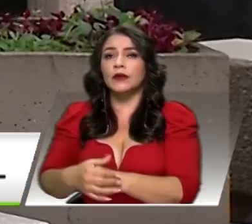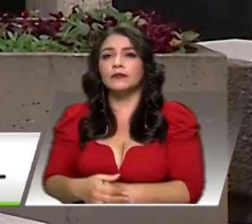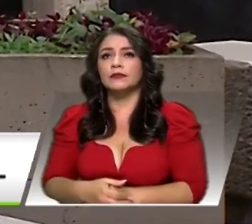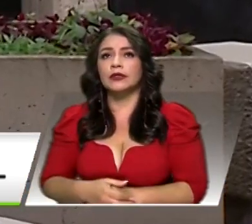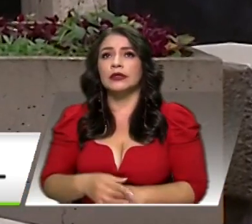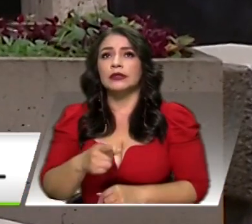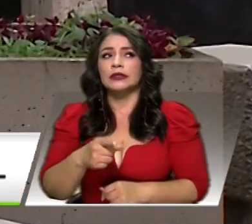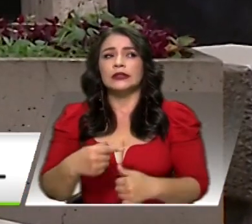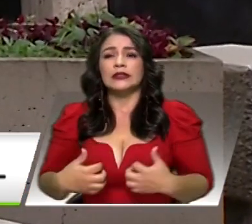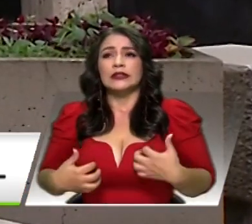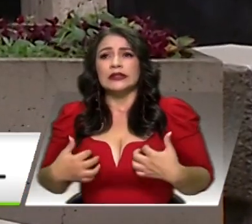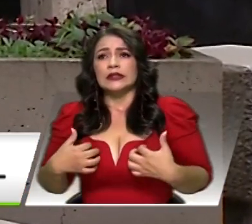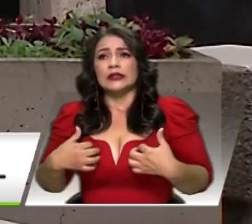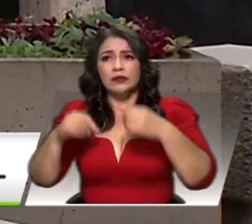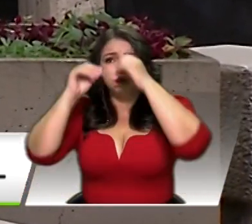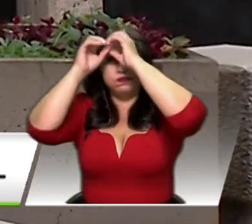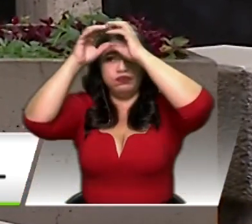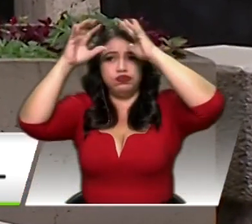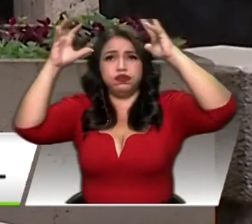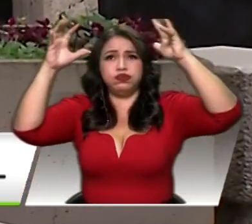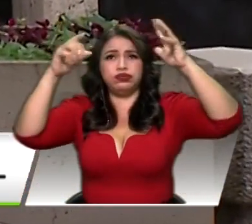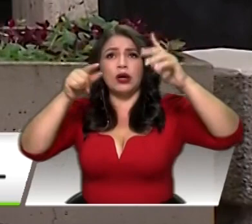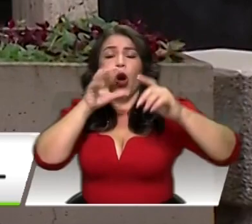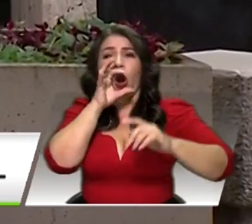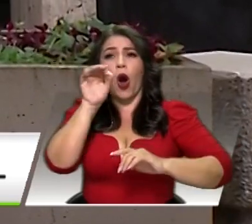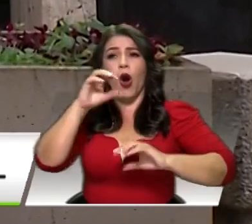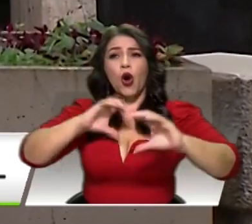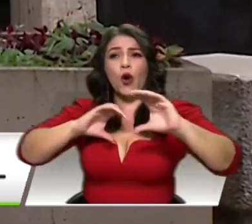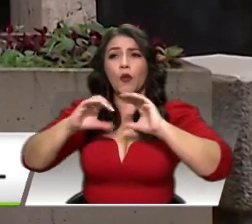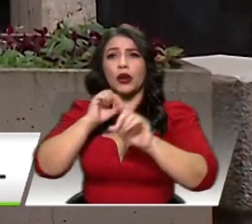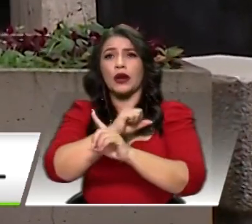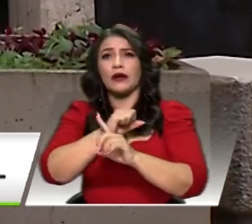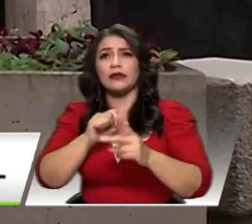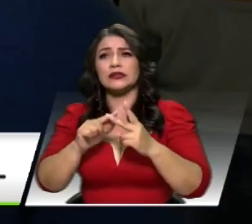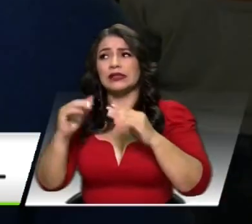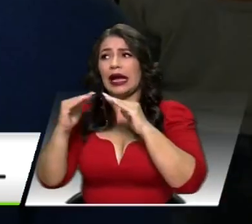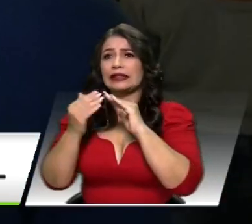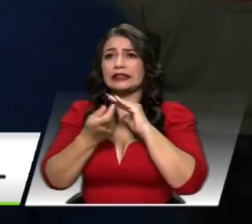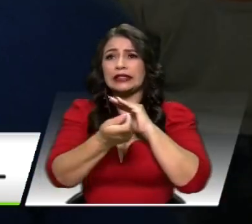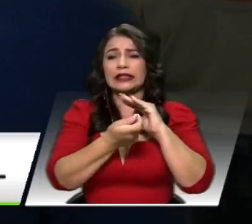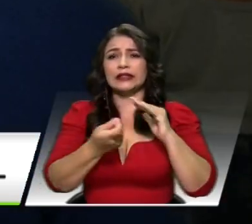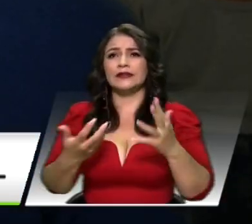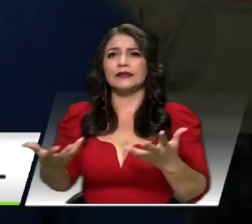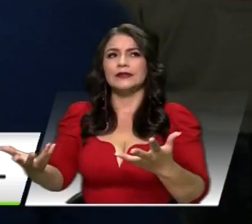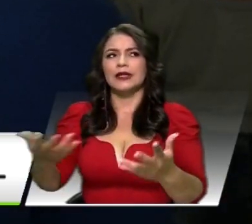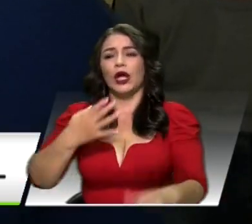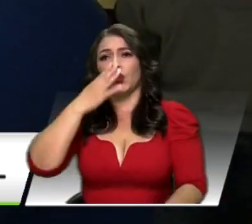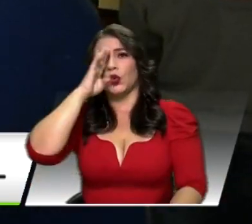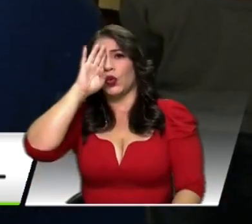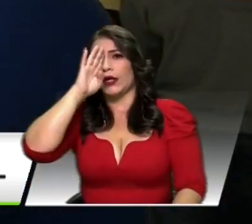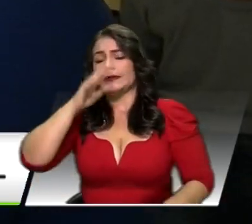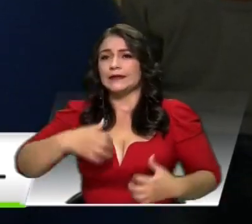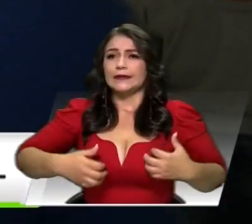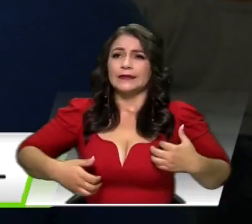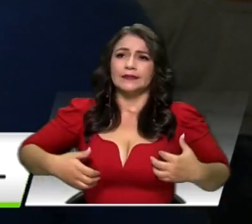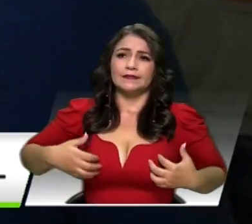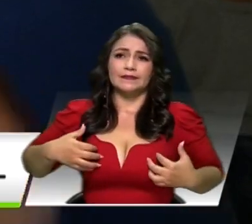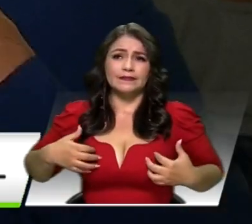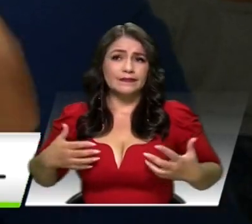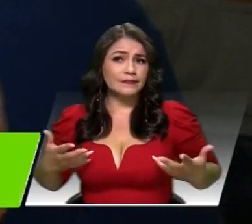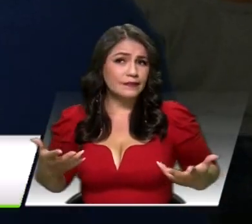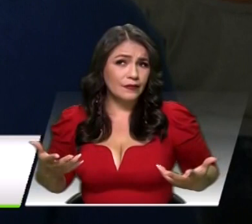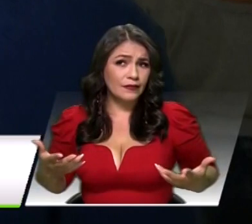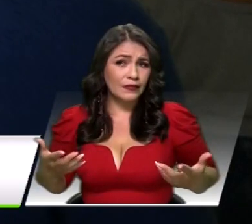a desdibujarse el sueño de este comunicador social y de los vecinos de Space. Empezaron las dudas. ¿Será que también